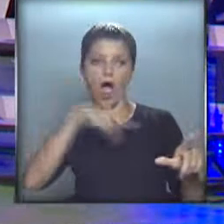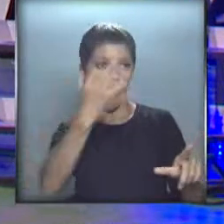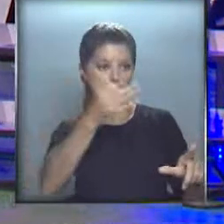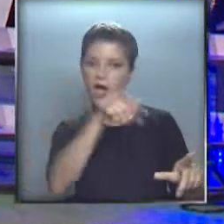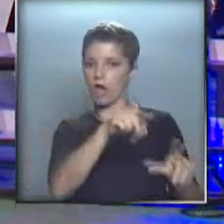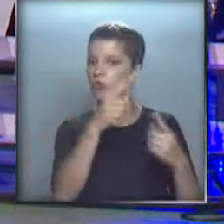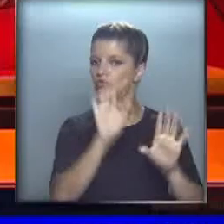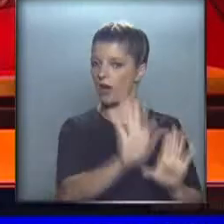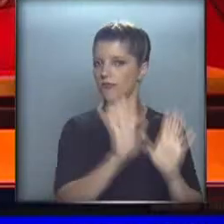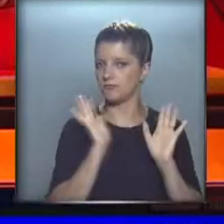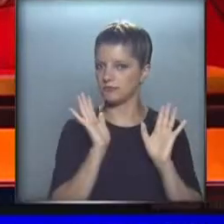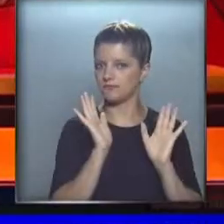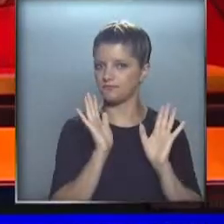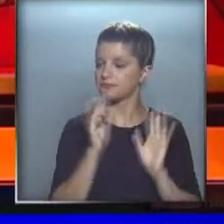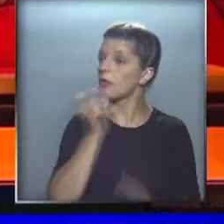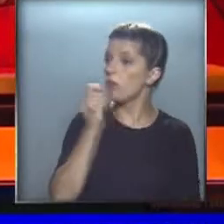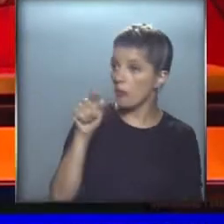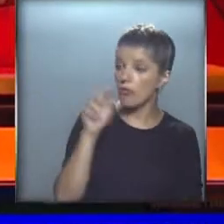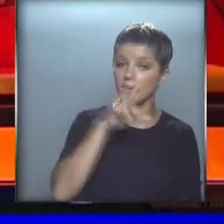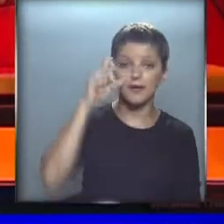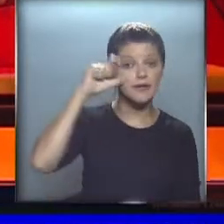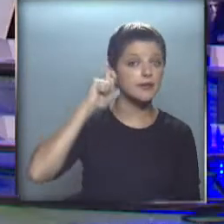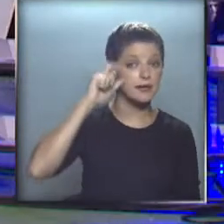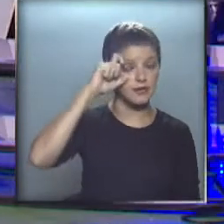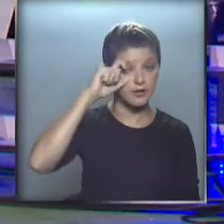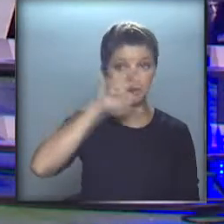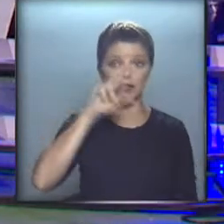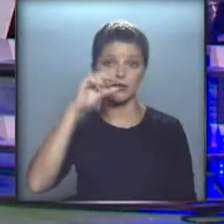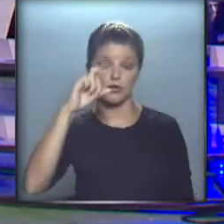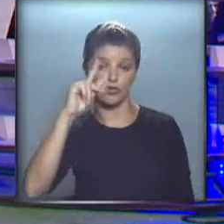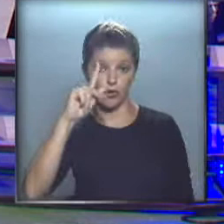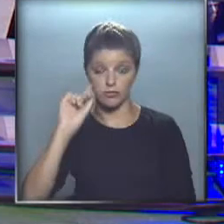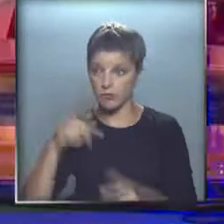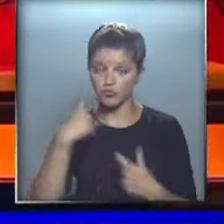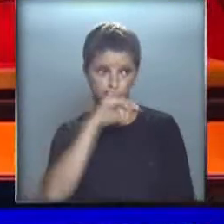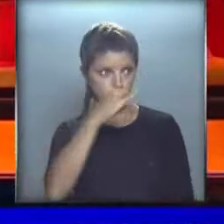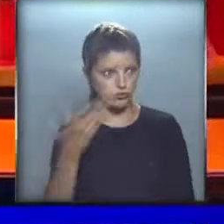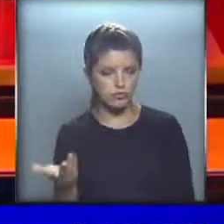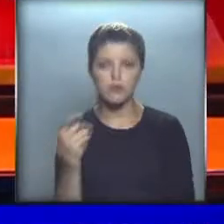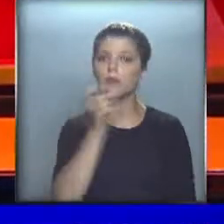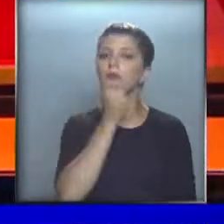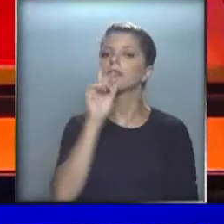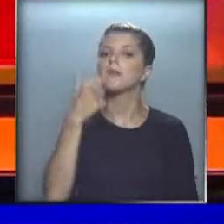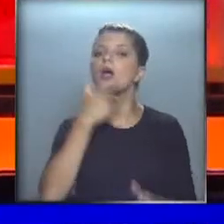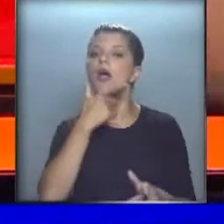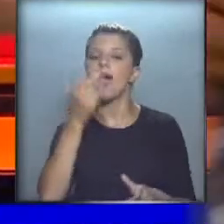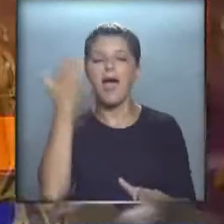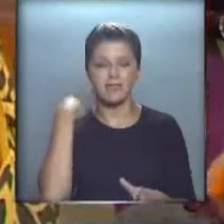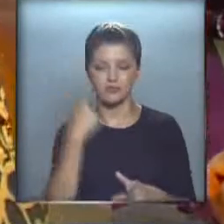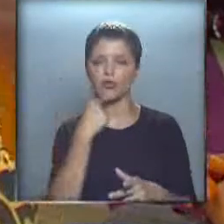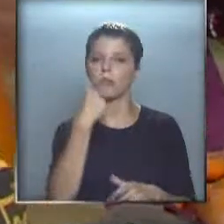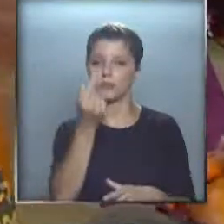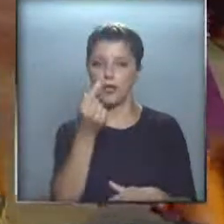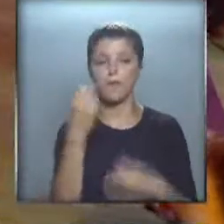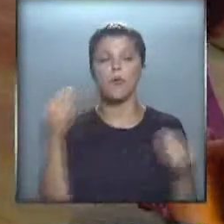hacías eso. ¿A vos te pasó un poco con el reggae y el rock? Claro, eso, obviamente. Sí, sí. Mira vos, y respondiendo a esto que les preguntaba antes, ¿por qué somos mala